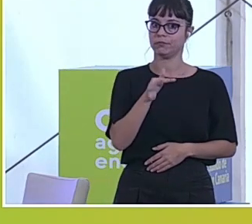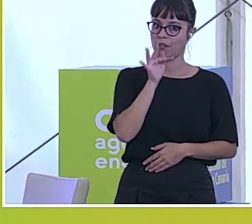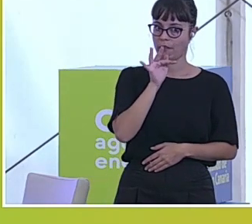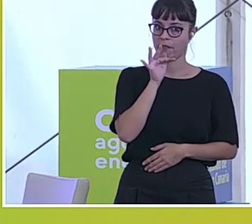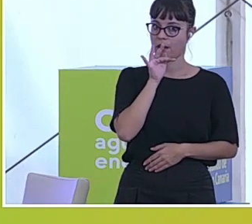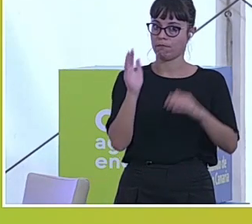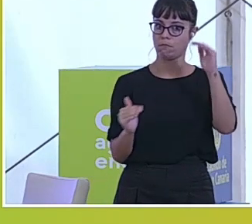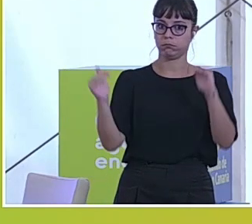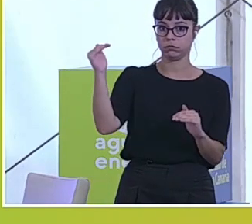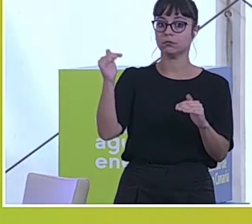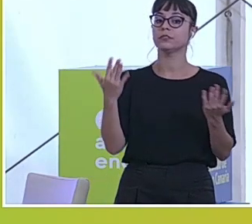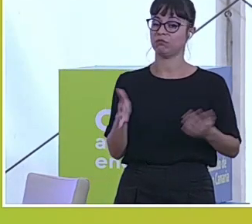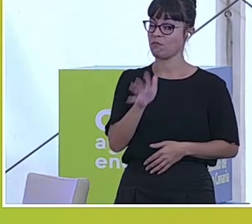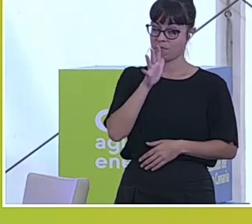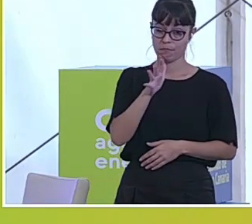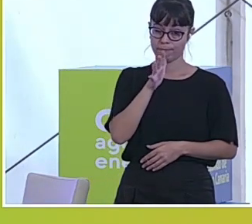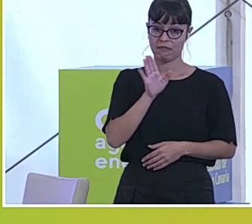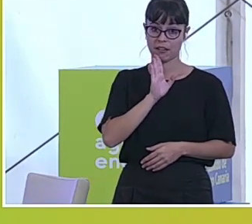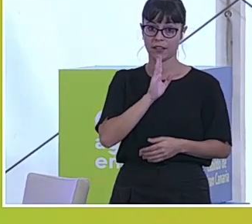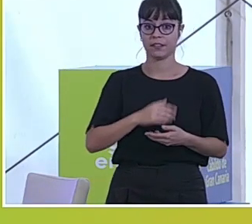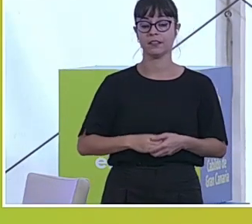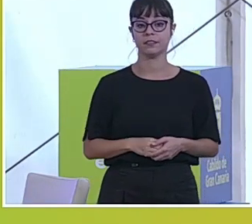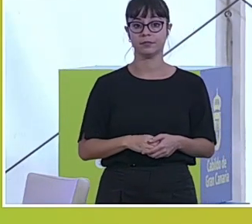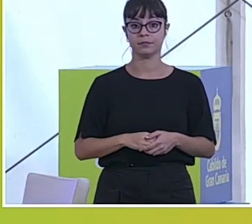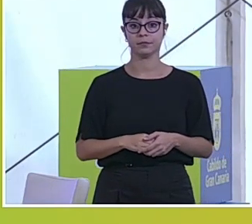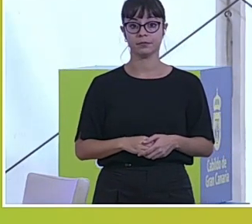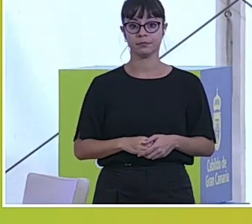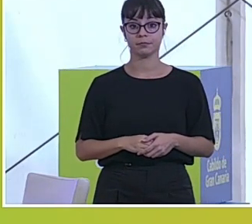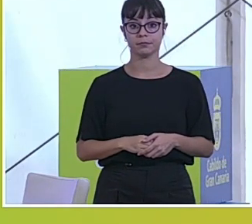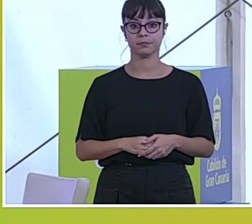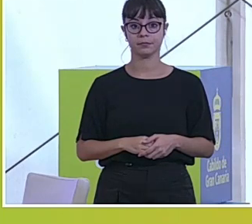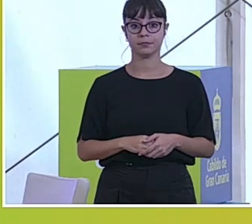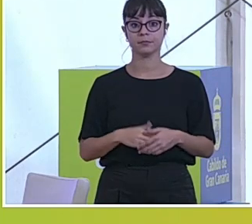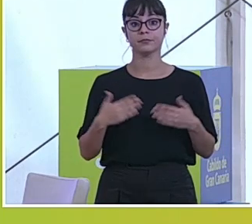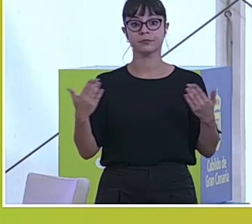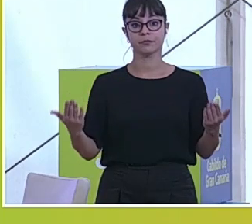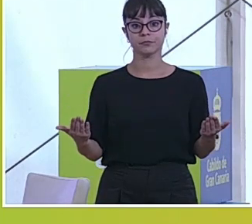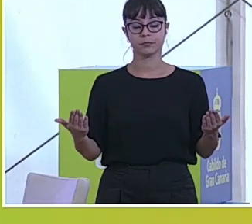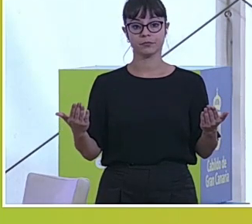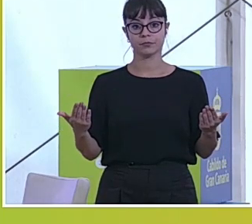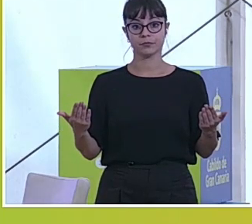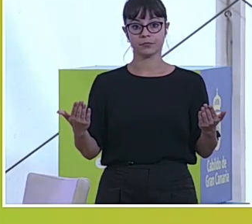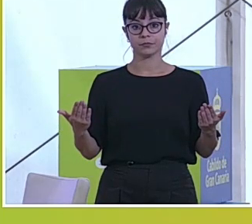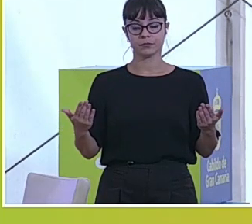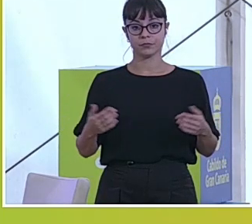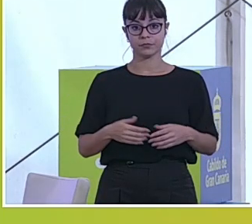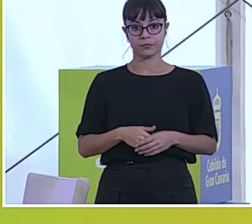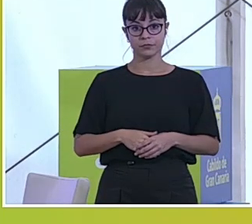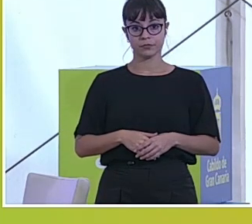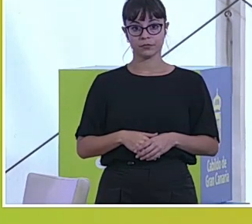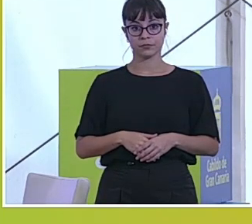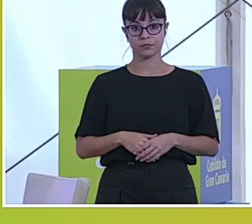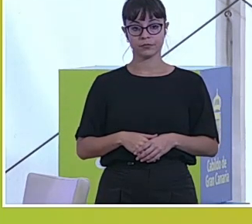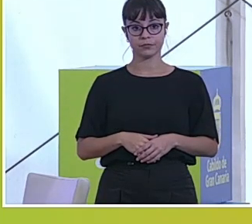Y realmente la razón fundamental, ¿vale? Por eso es importante optar siempre por el uso de